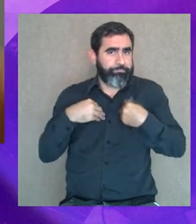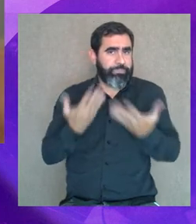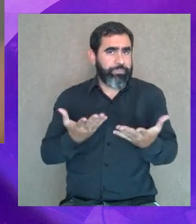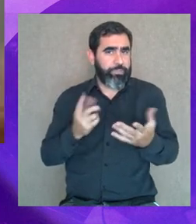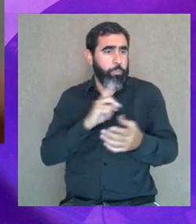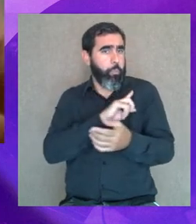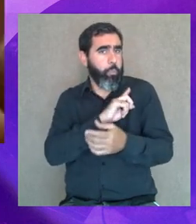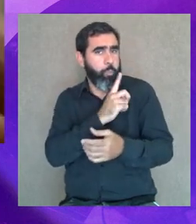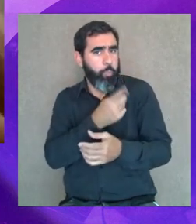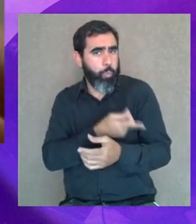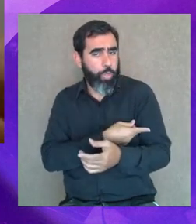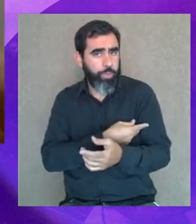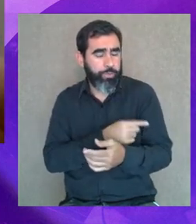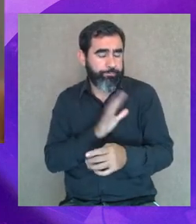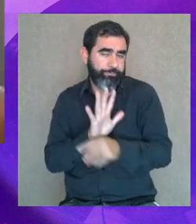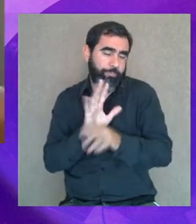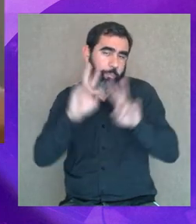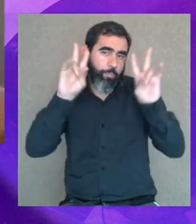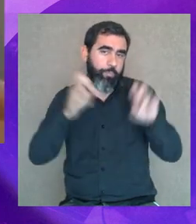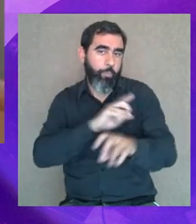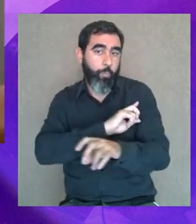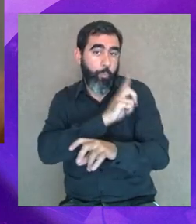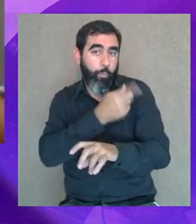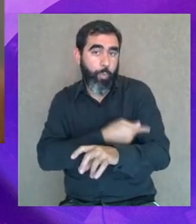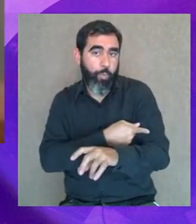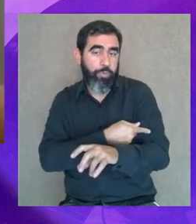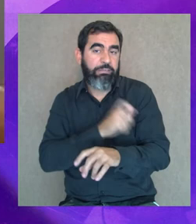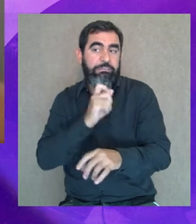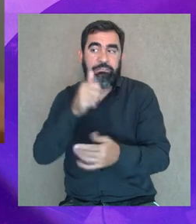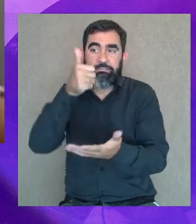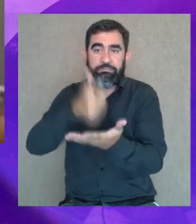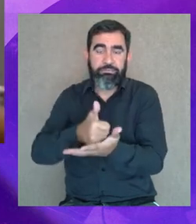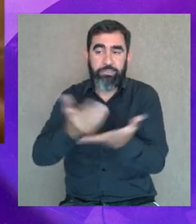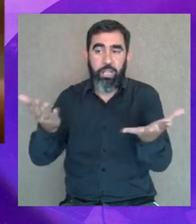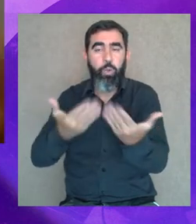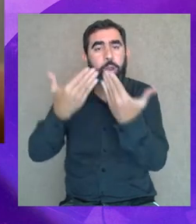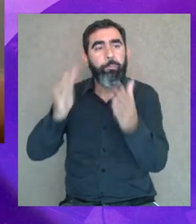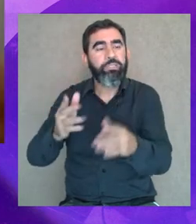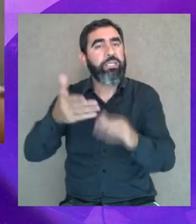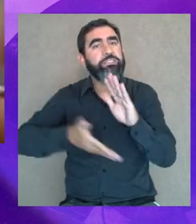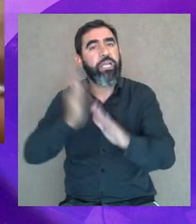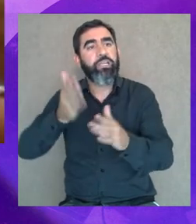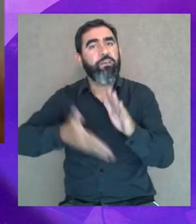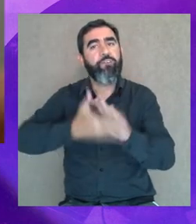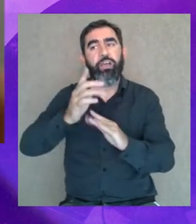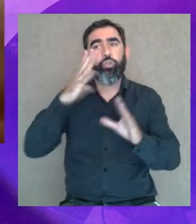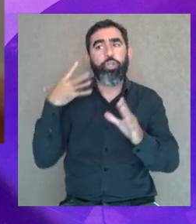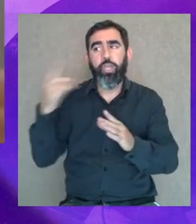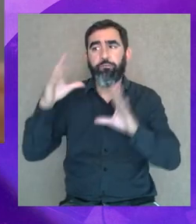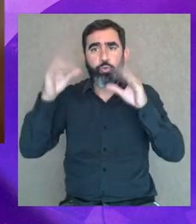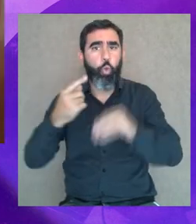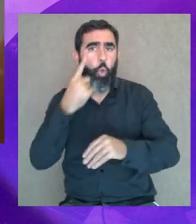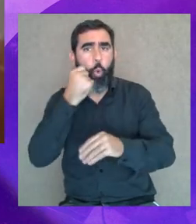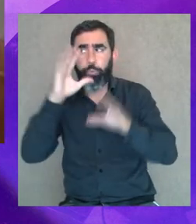que el poder digamos entre comillas no están aquí no están aquí empezamos ahora no salimos el jefe se